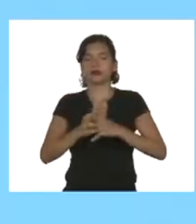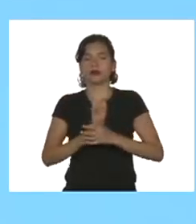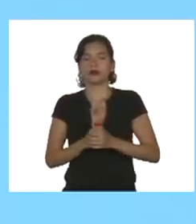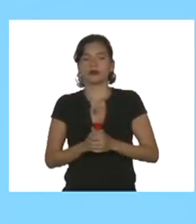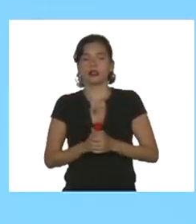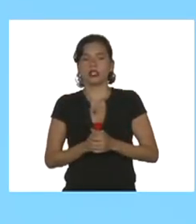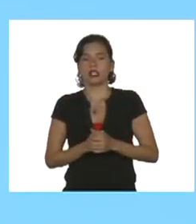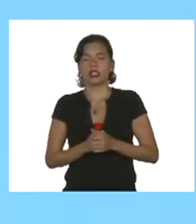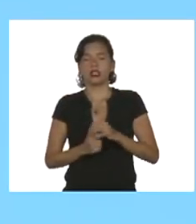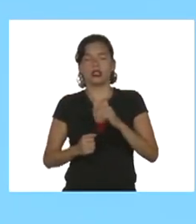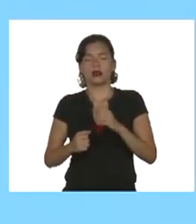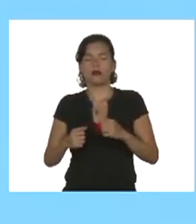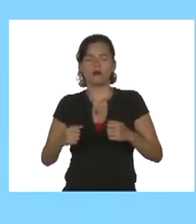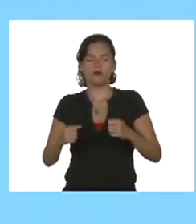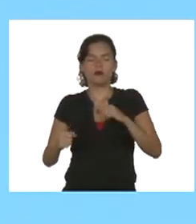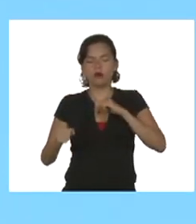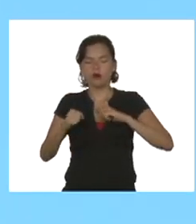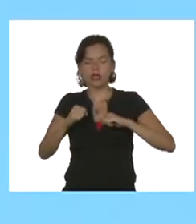esta movilidad